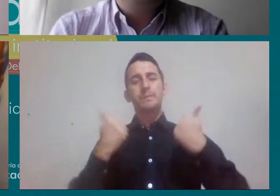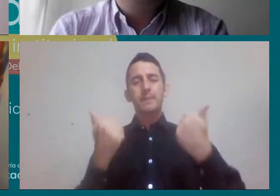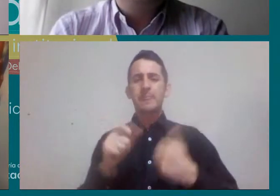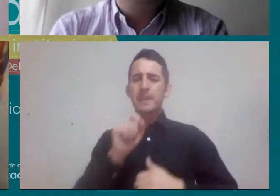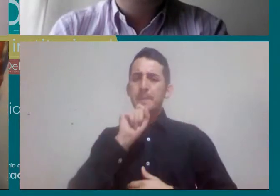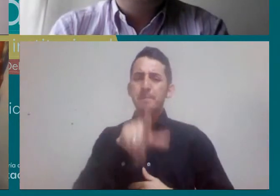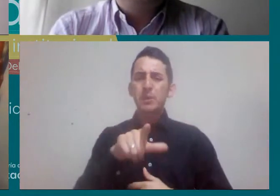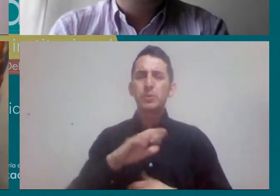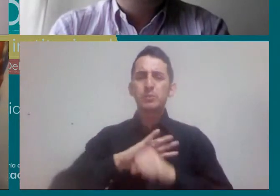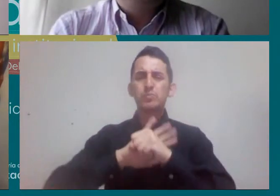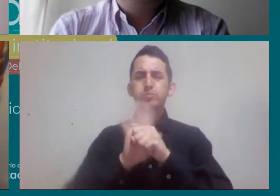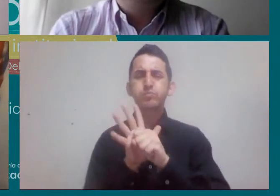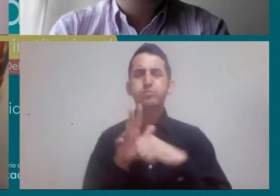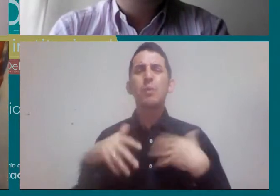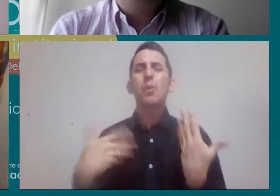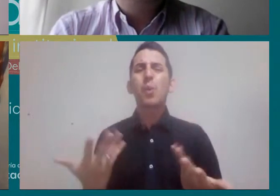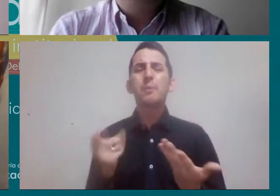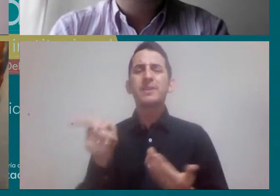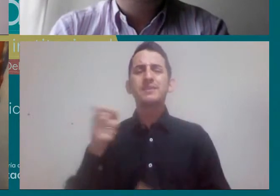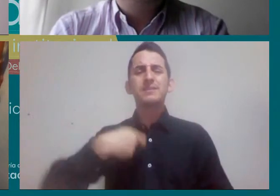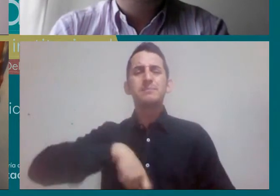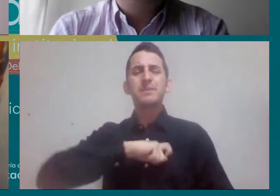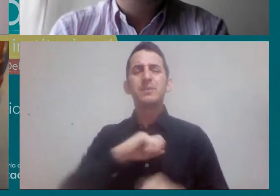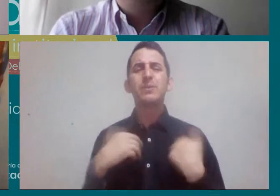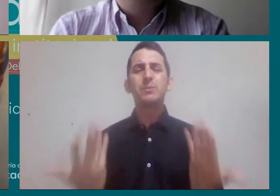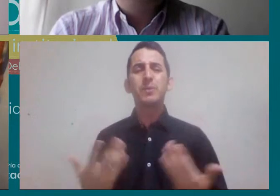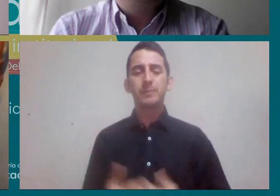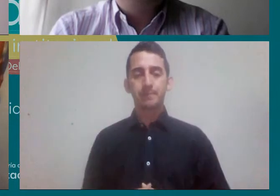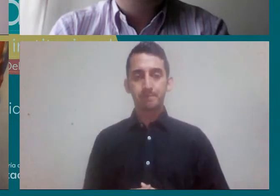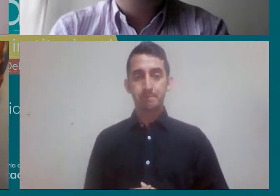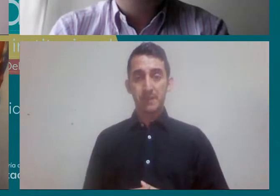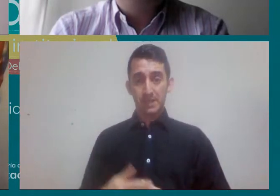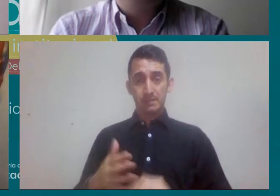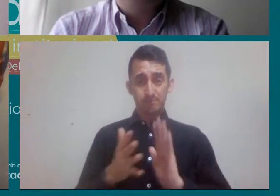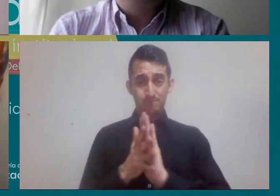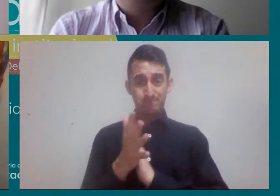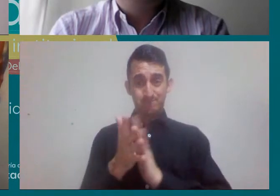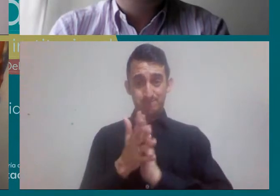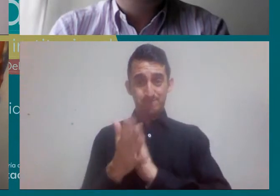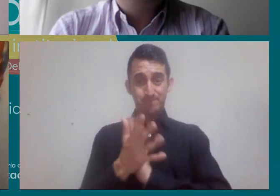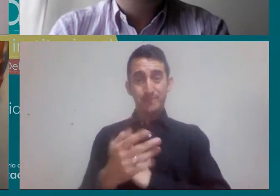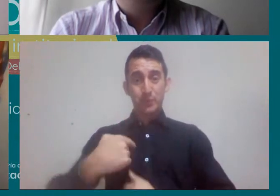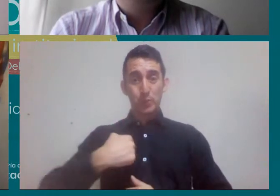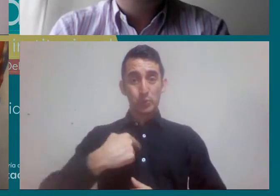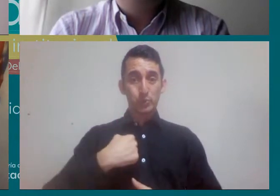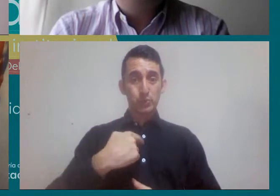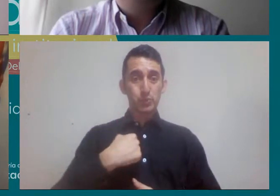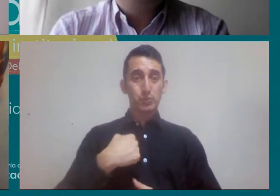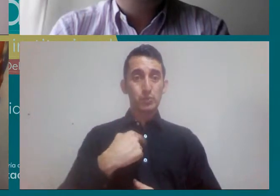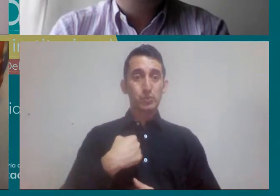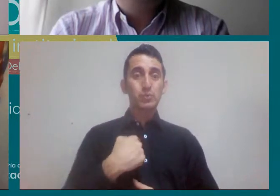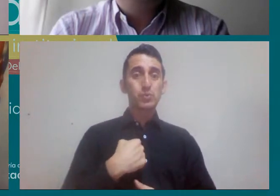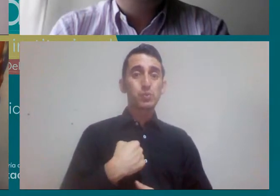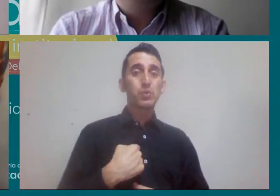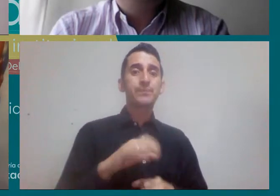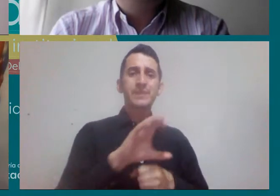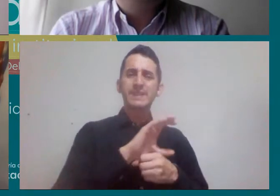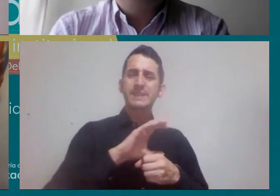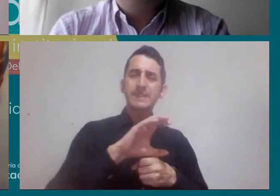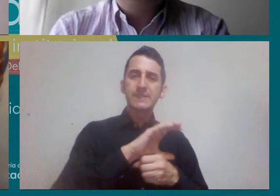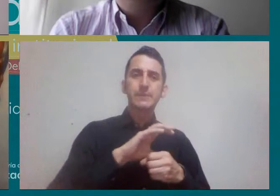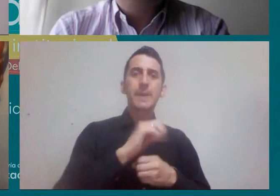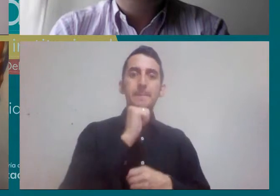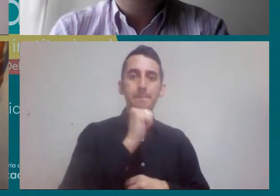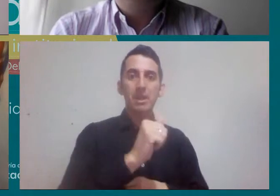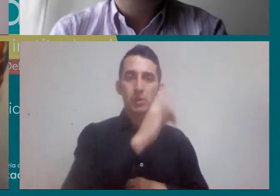la pandemia, profesor? Pues mira, yo vivo en una de las ciudades que más afectadas ha estado, ¿no?